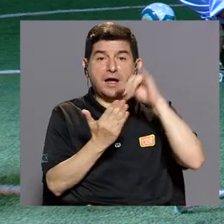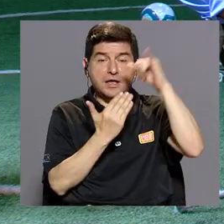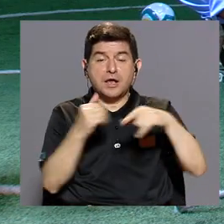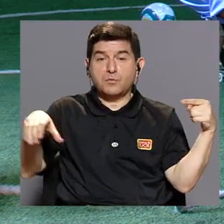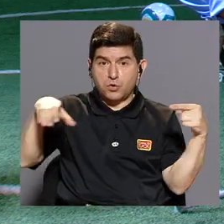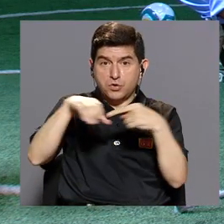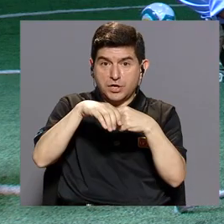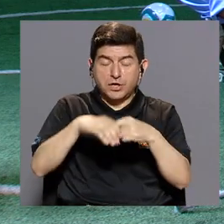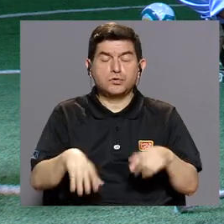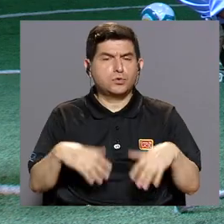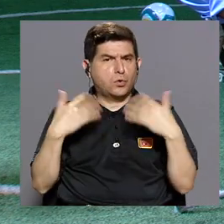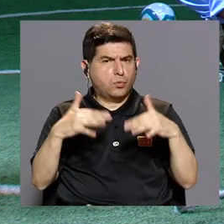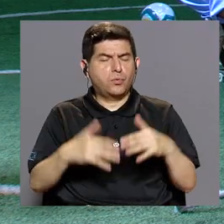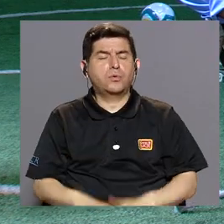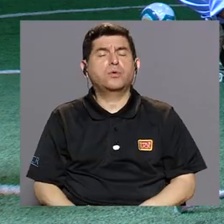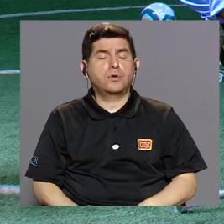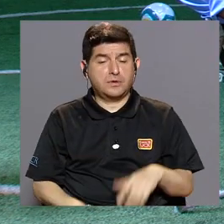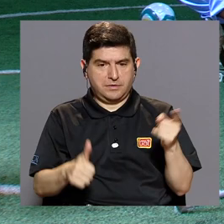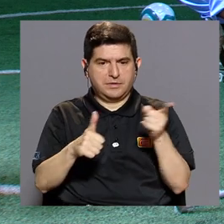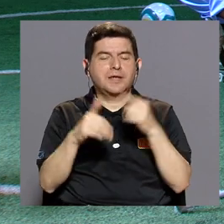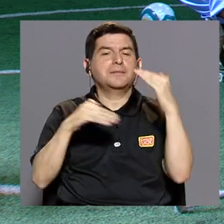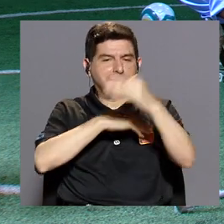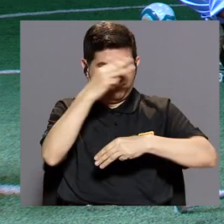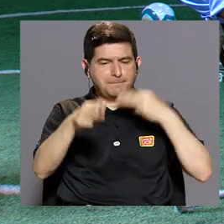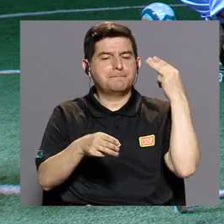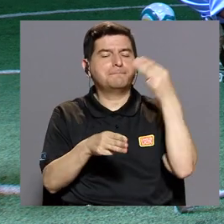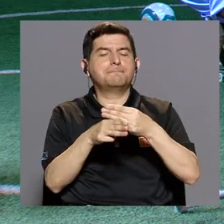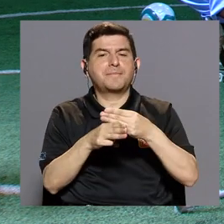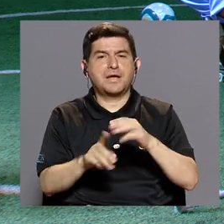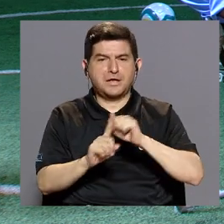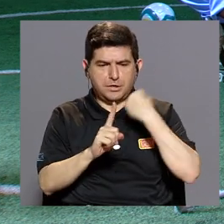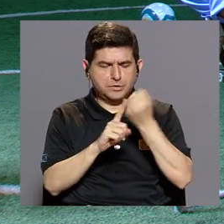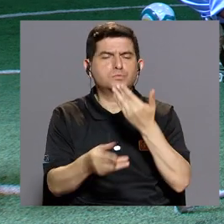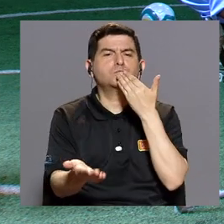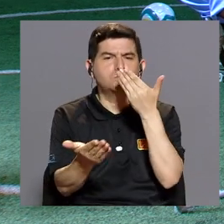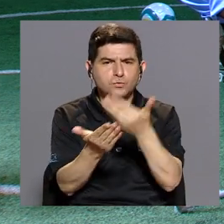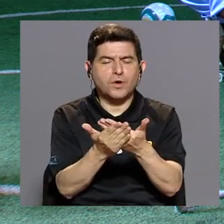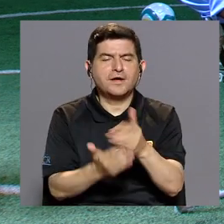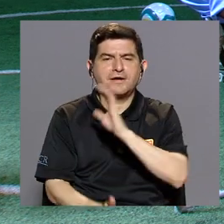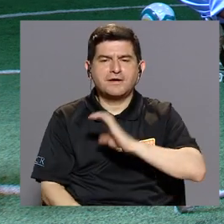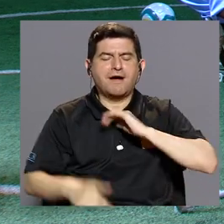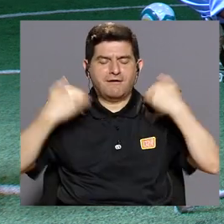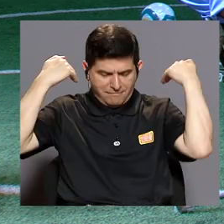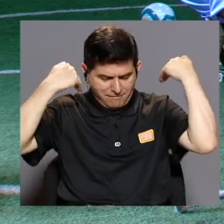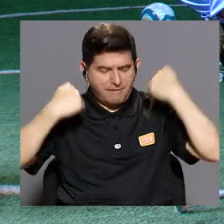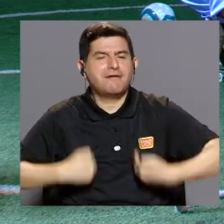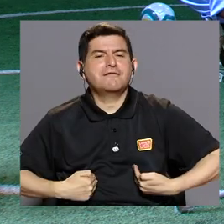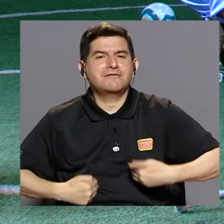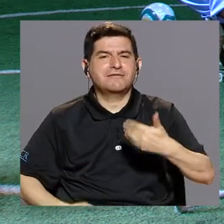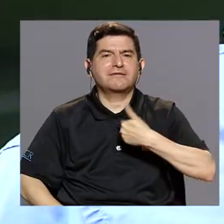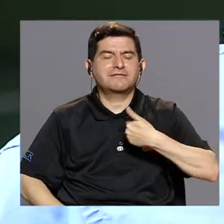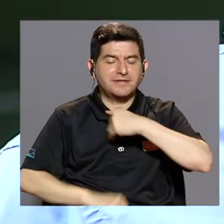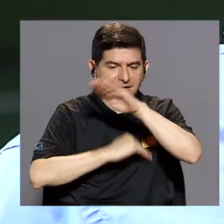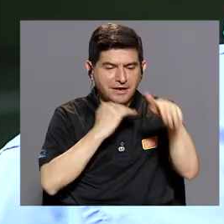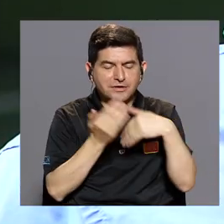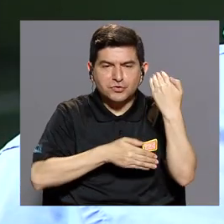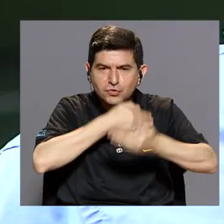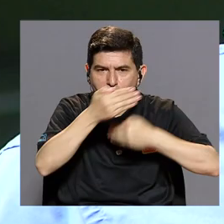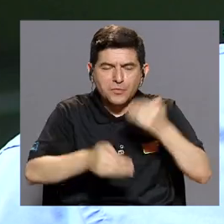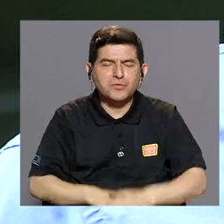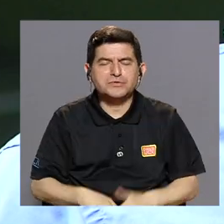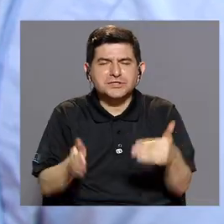además. No, es de primer mundo, ¿verdad? Las condiciones son muy buenas y la calidad humana que existe en todo el